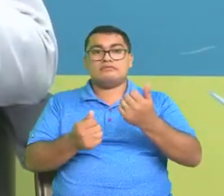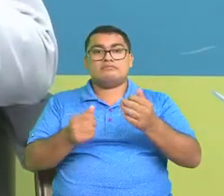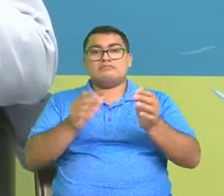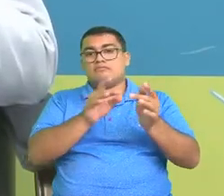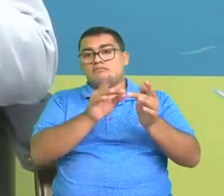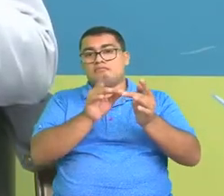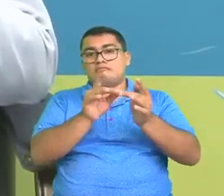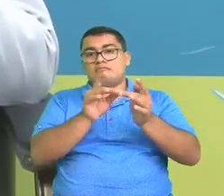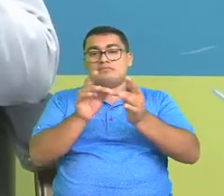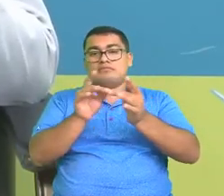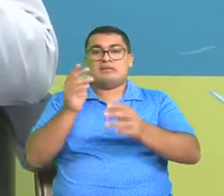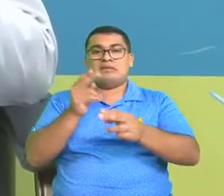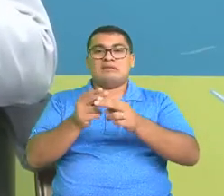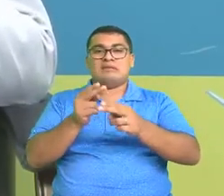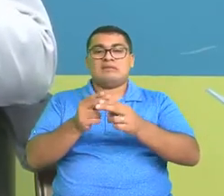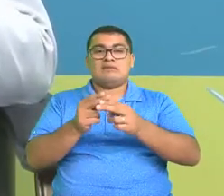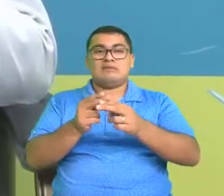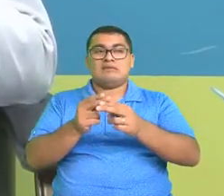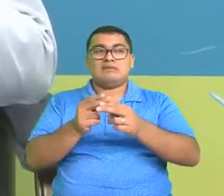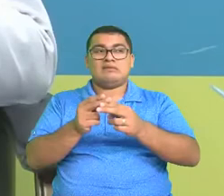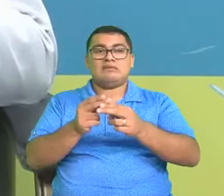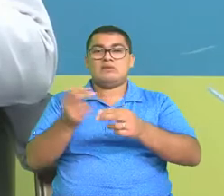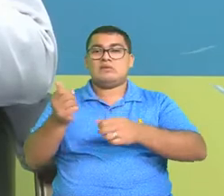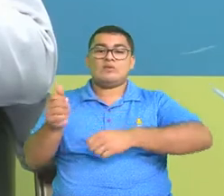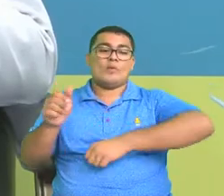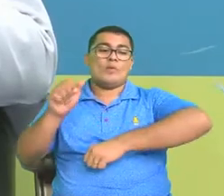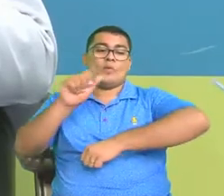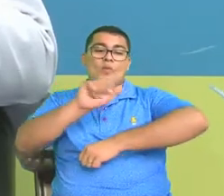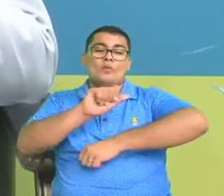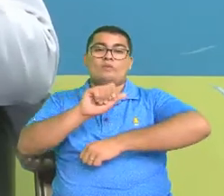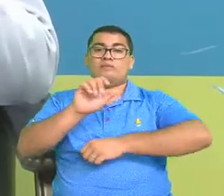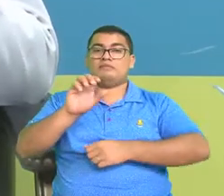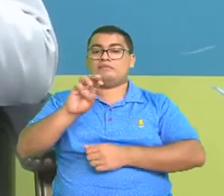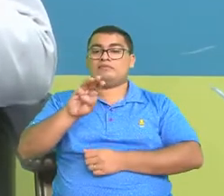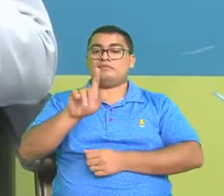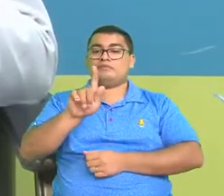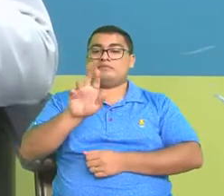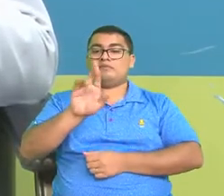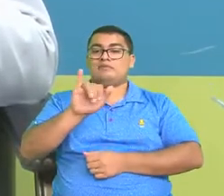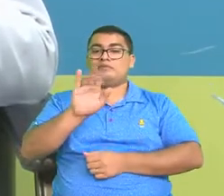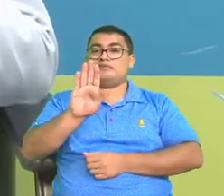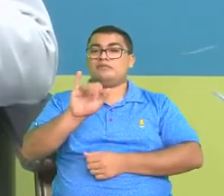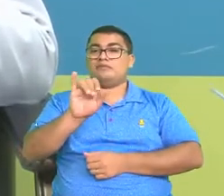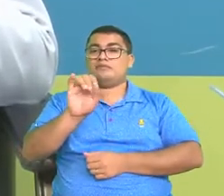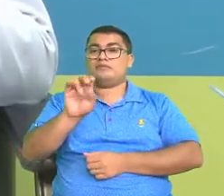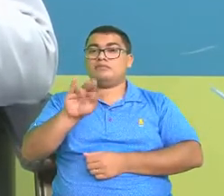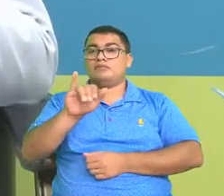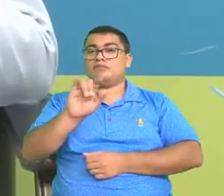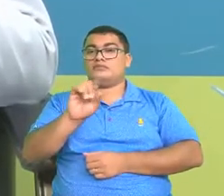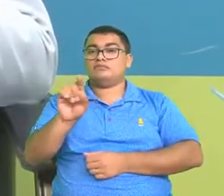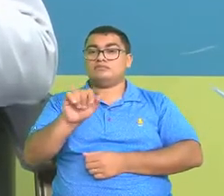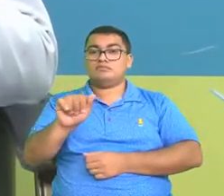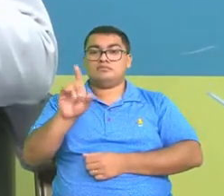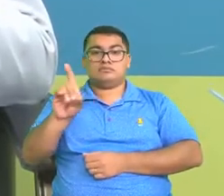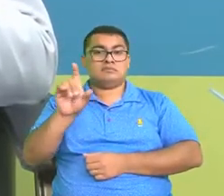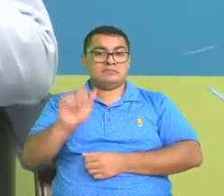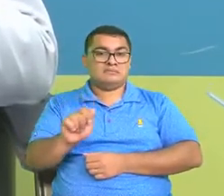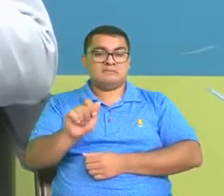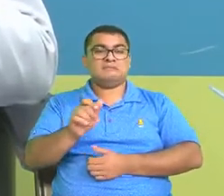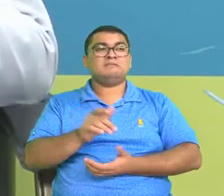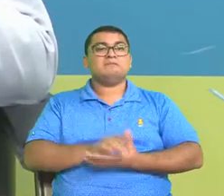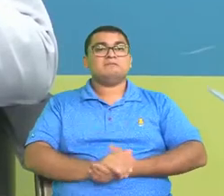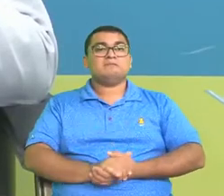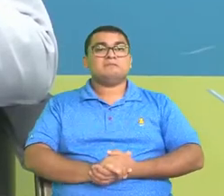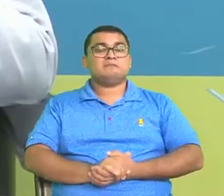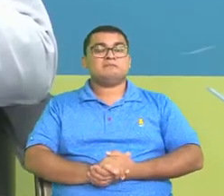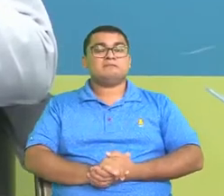entonces a eso le llamamos fórmula extensamente hidrolizada. ¿Sí? Y que tal vez sería uno diagnóstico diferencial para la intolerancia a la